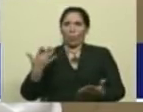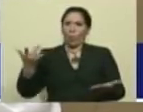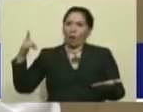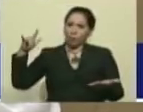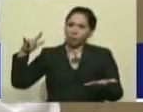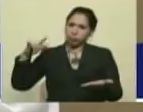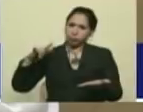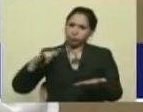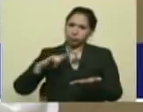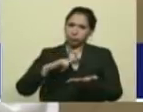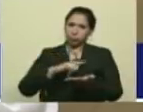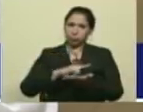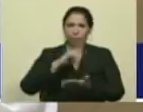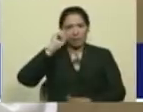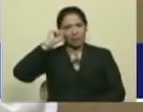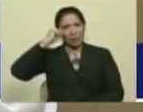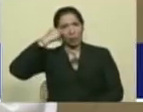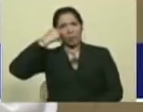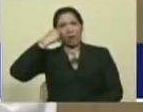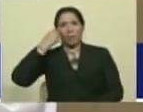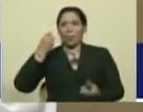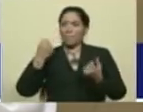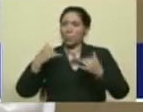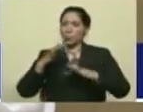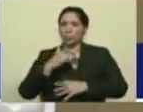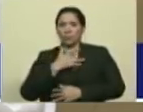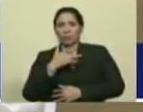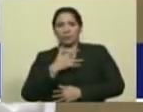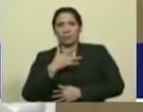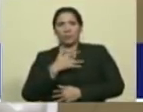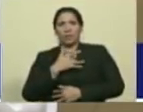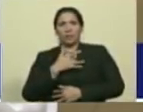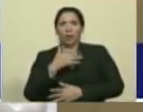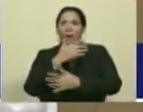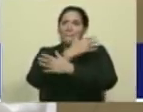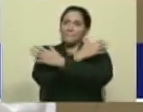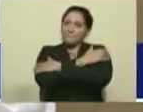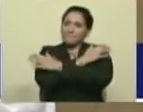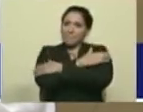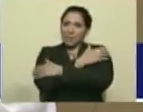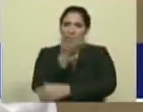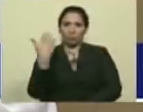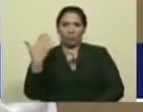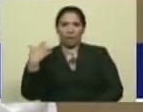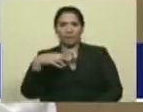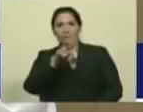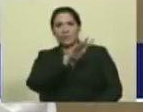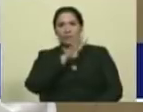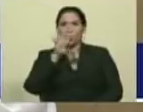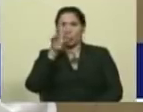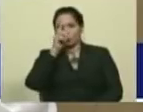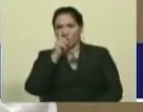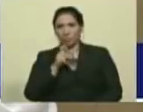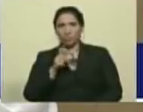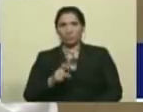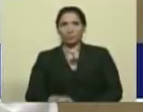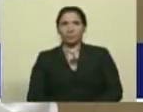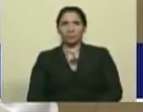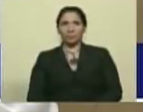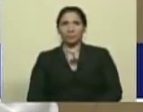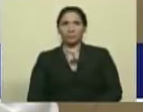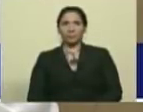y recordamos con mucho afecto, con mucho sentimiento, ese abrazo de hace 24 años.